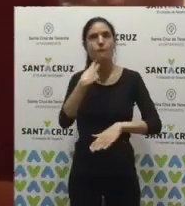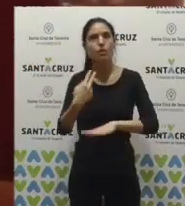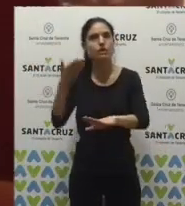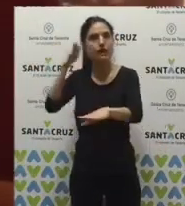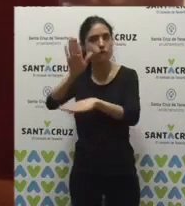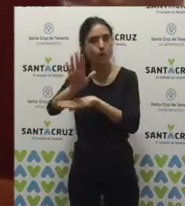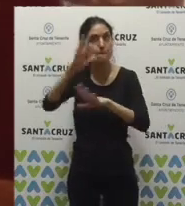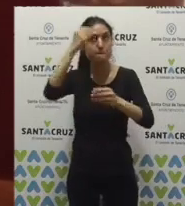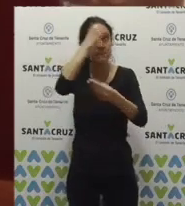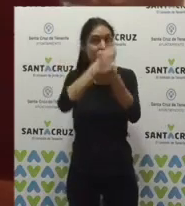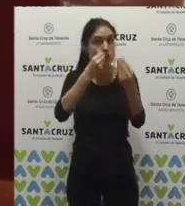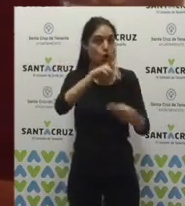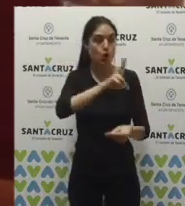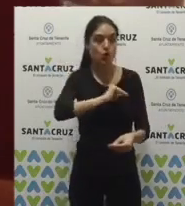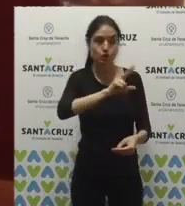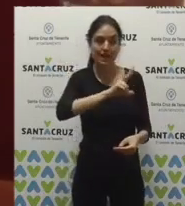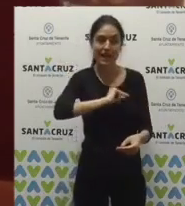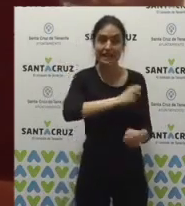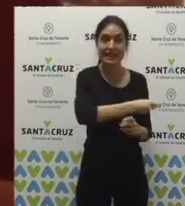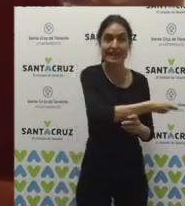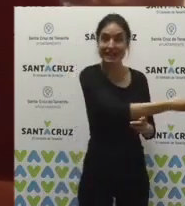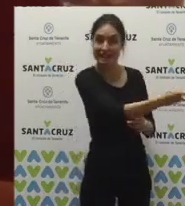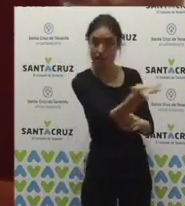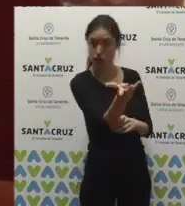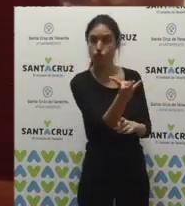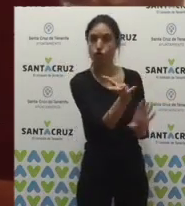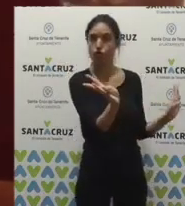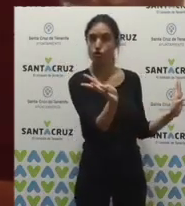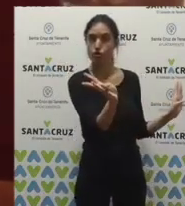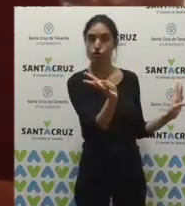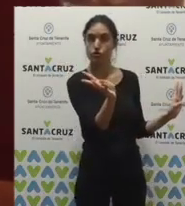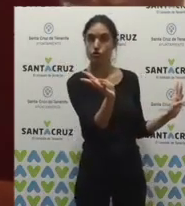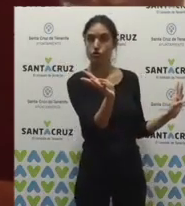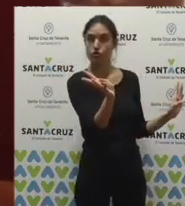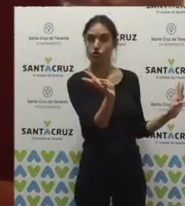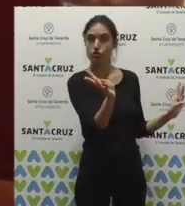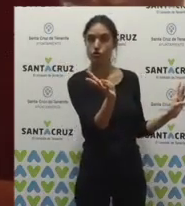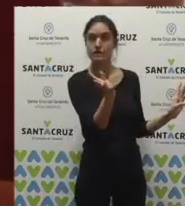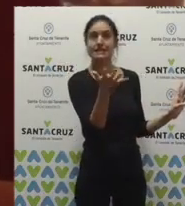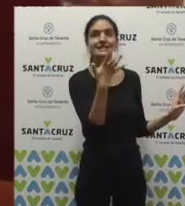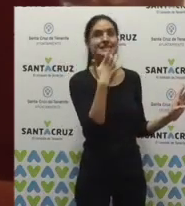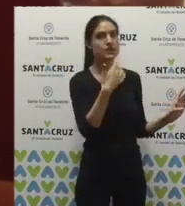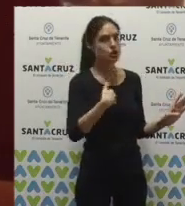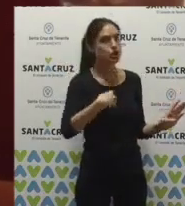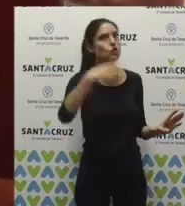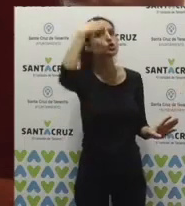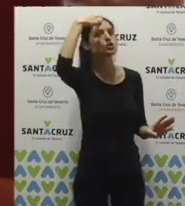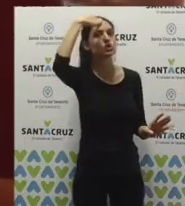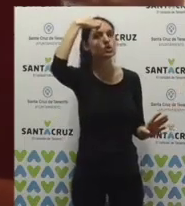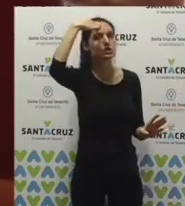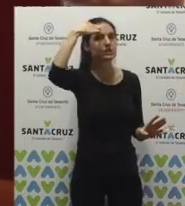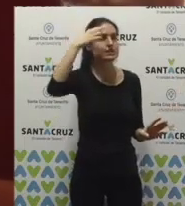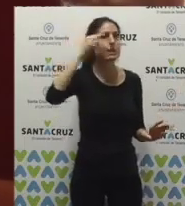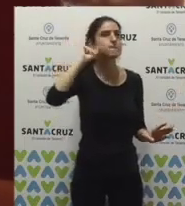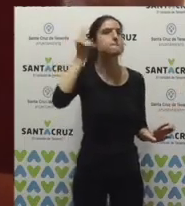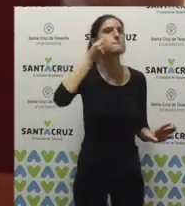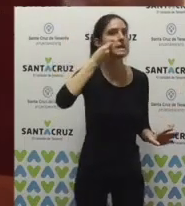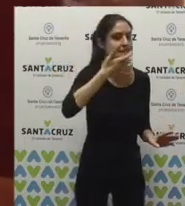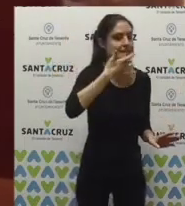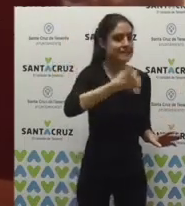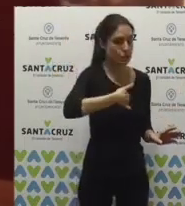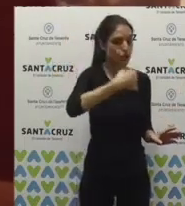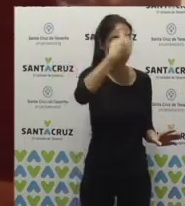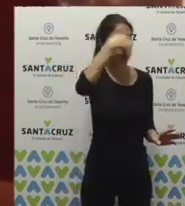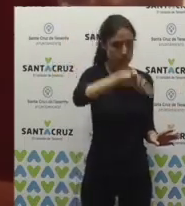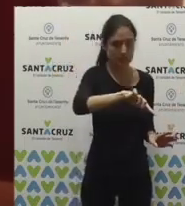que el resto de concejales está si me llega que hay un concejal que está en este pleno y yo no puedo